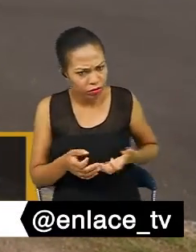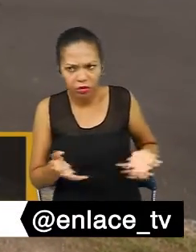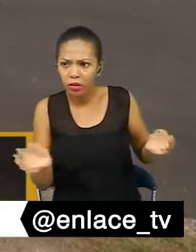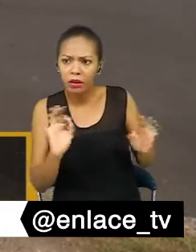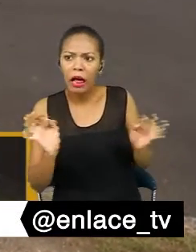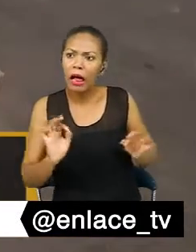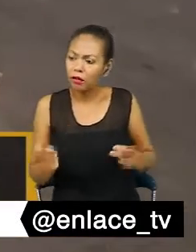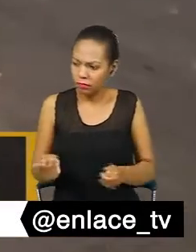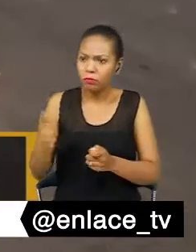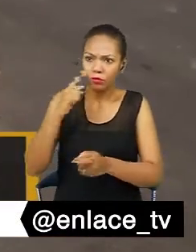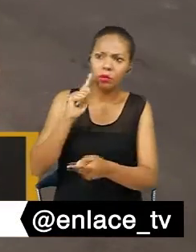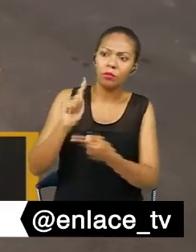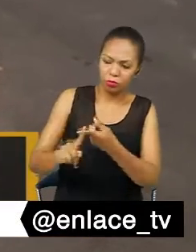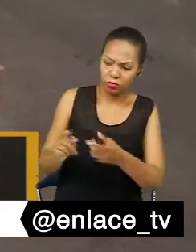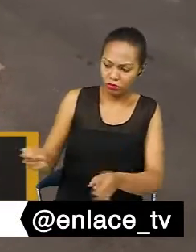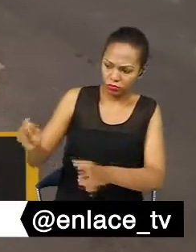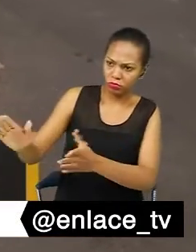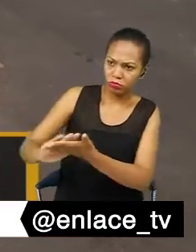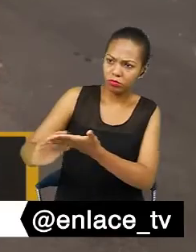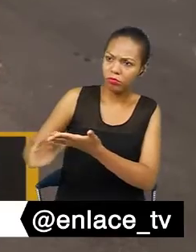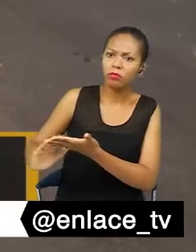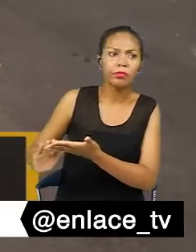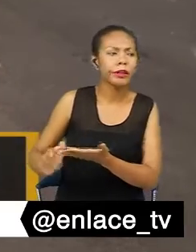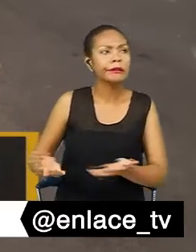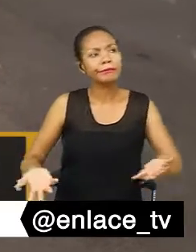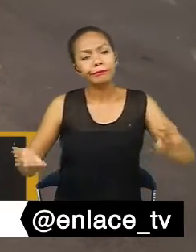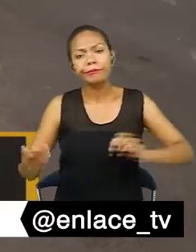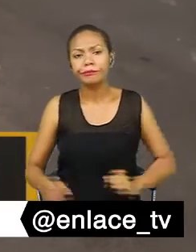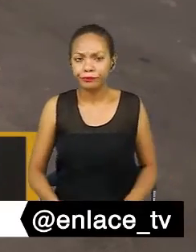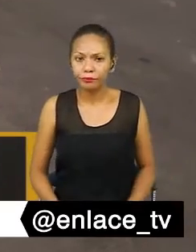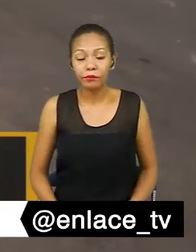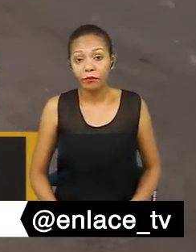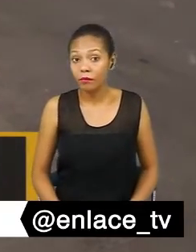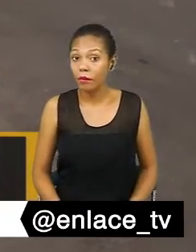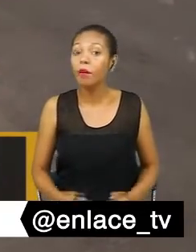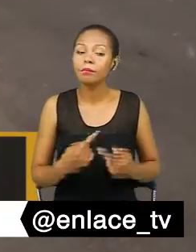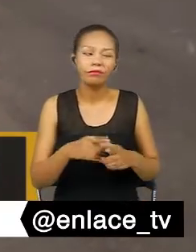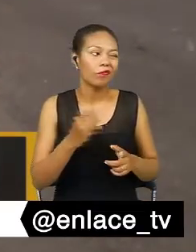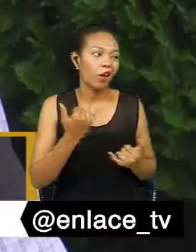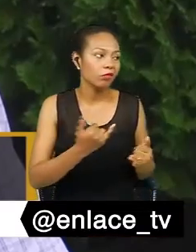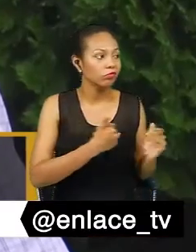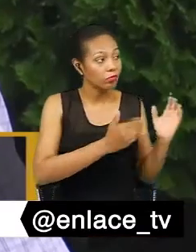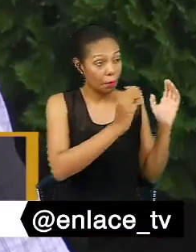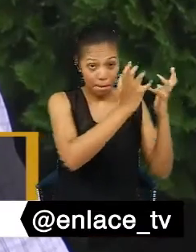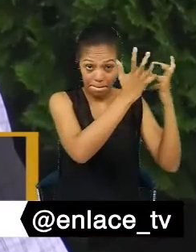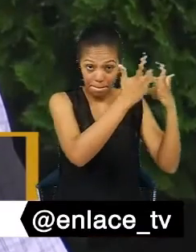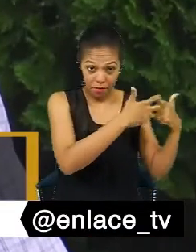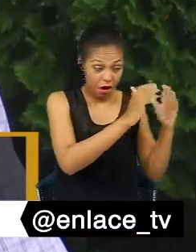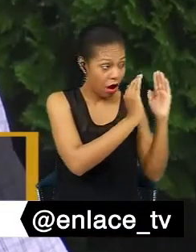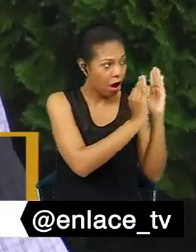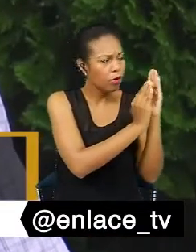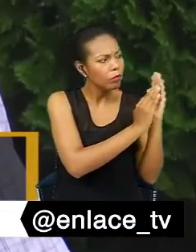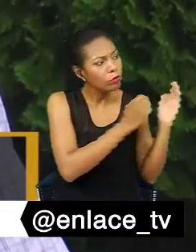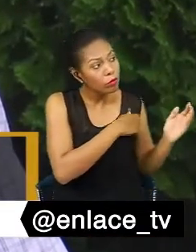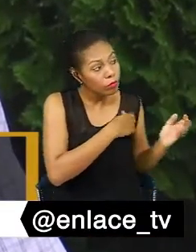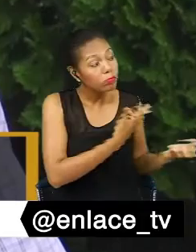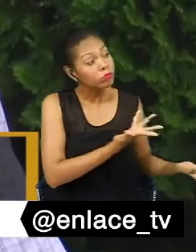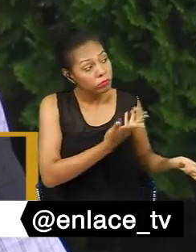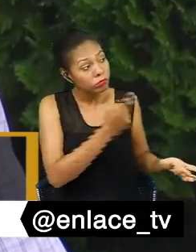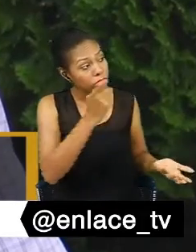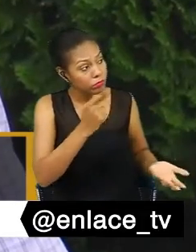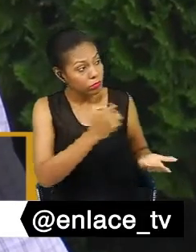la especificación que necesitamos, pero ya con Aguas de Barranca Bermeja ellos nos van a colaborar con unas que tienen